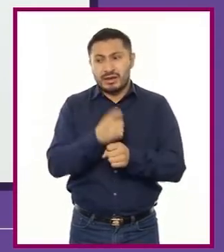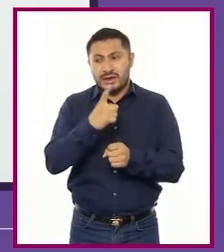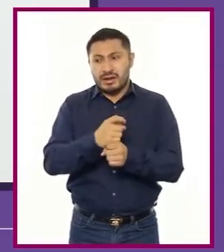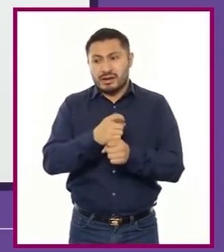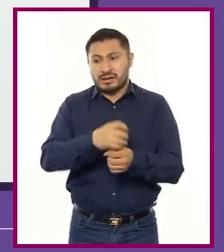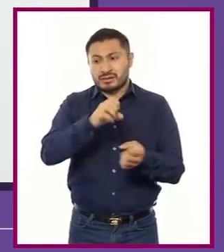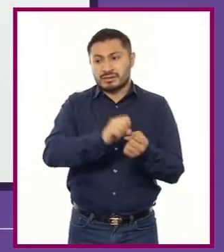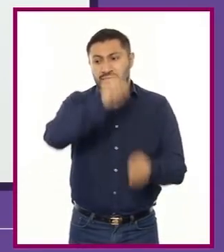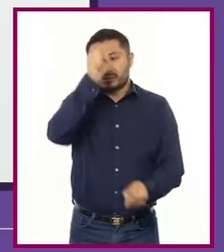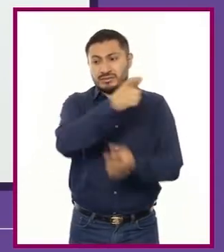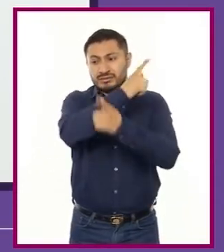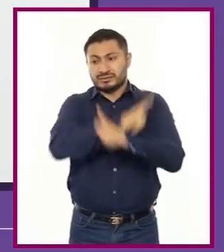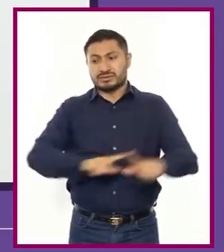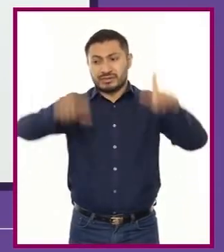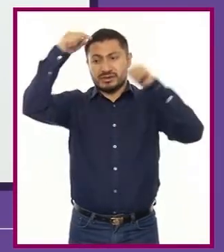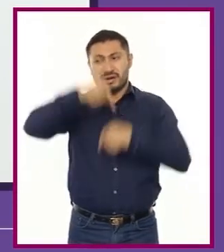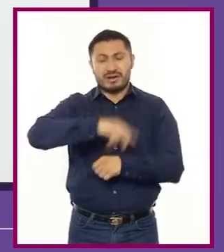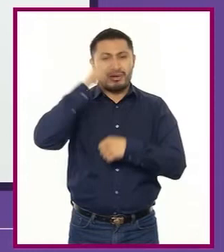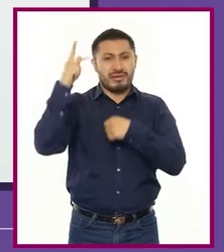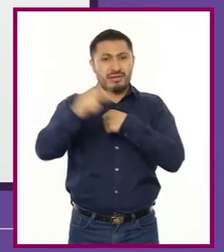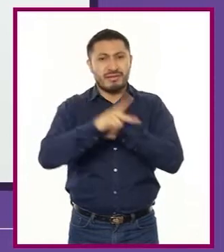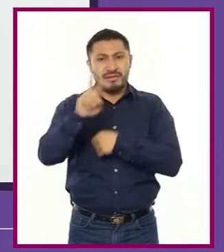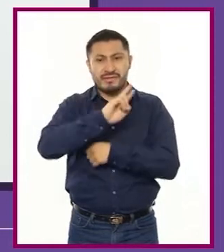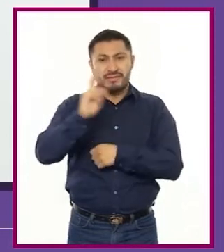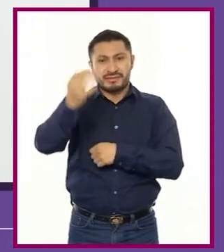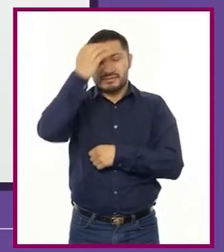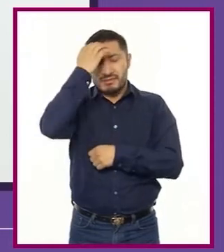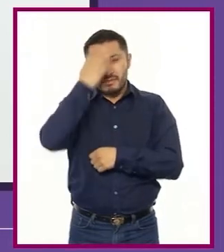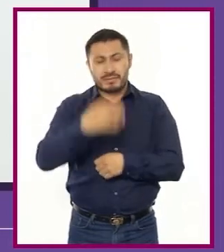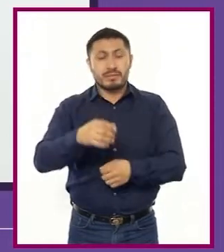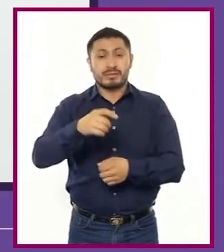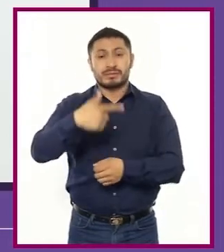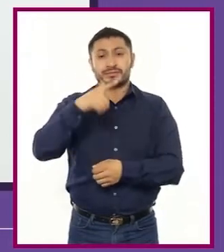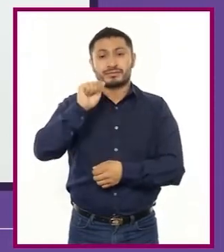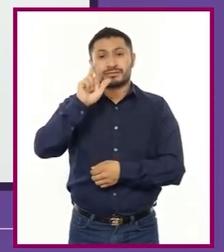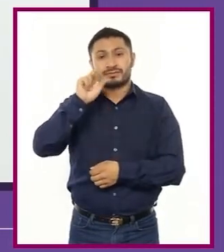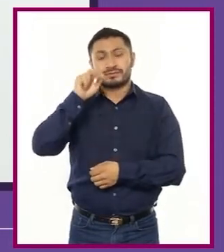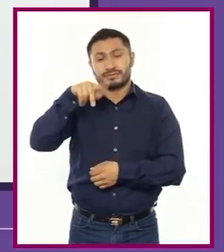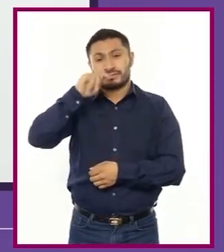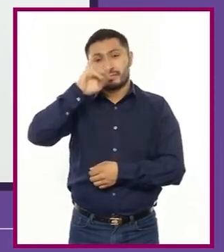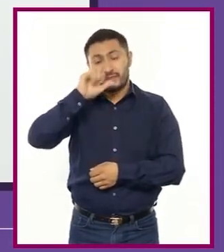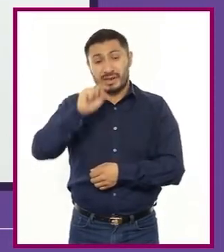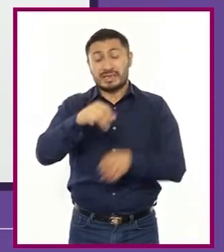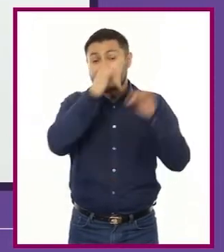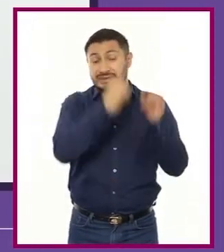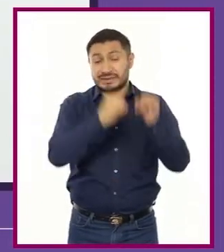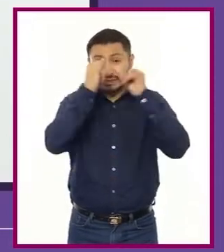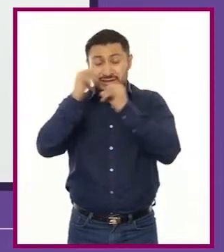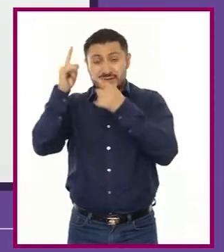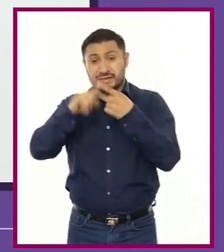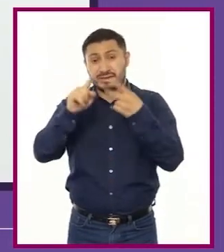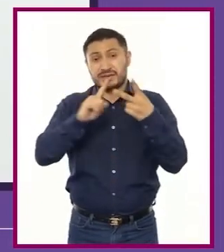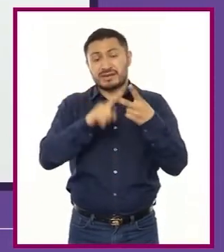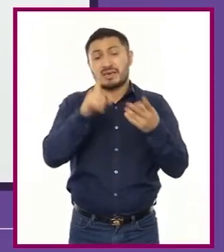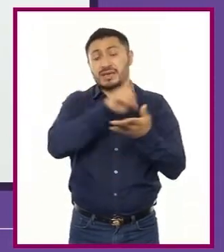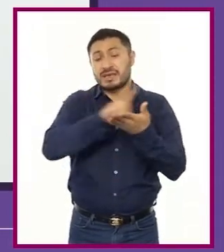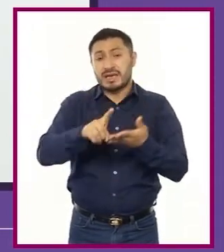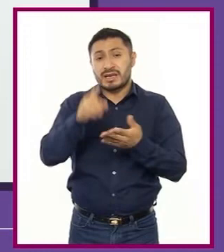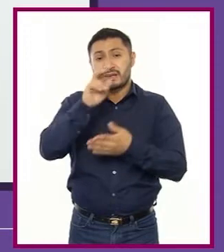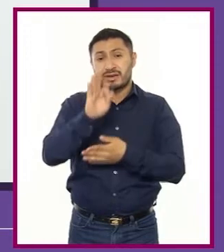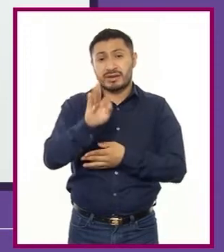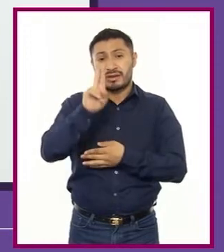constitución liberal del país, que reconoce ya las garantías individuales y los derechos